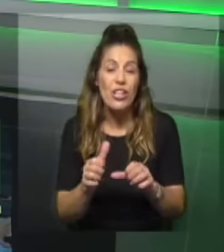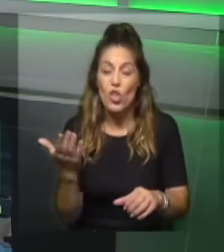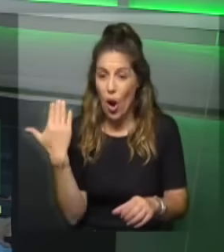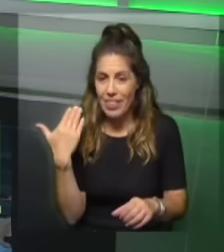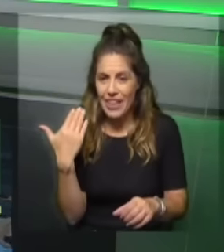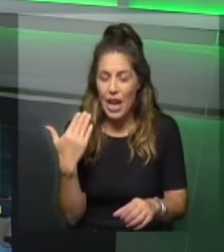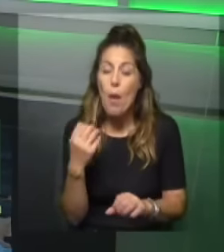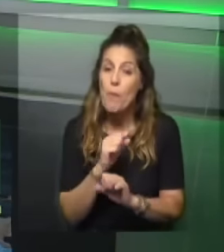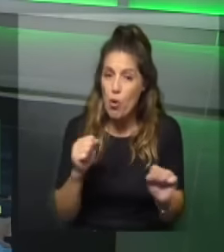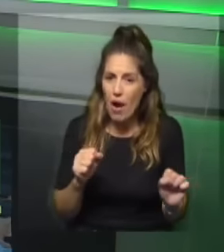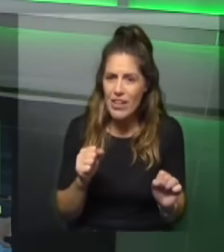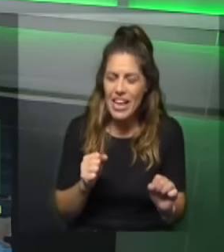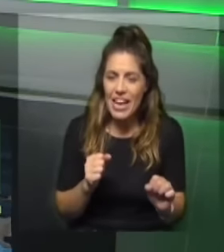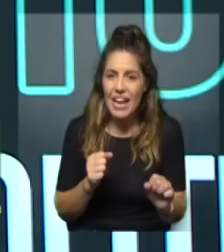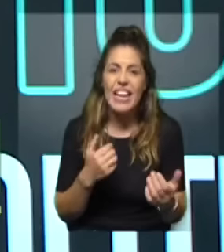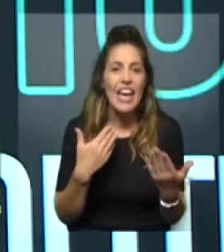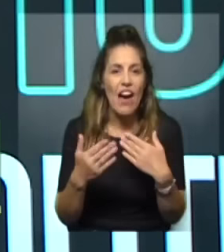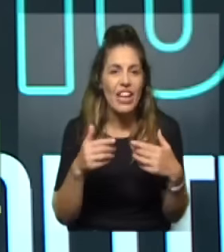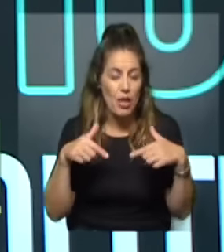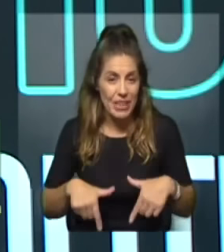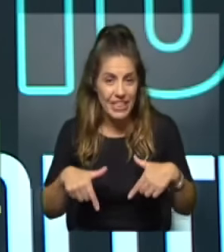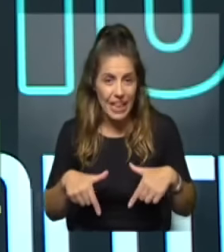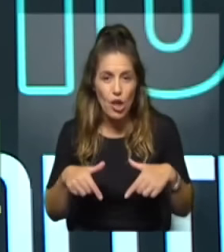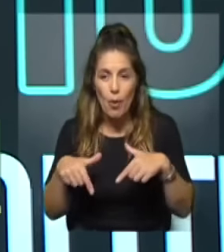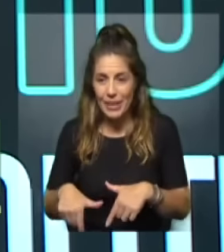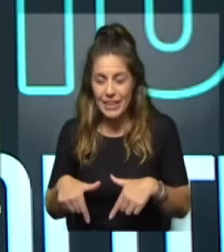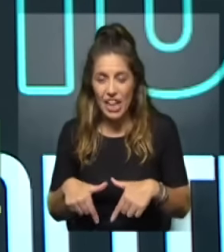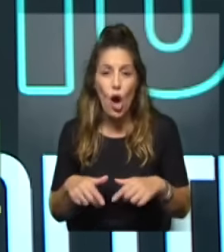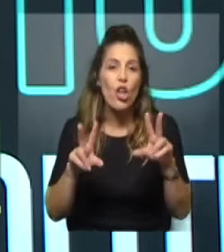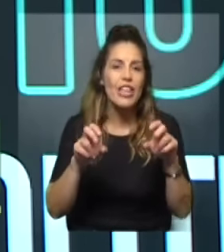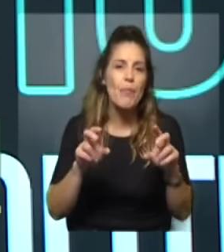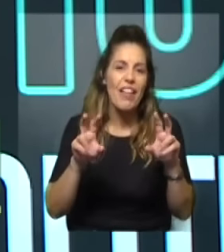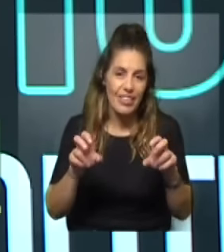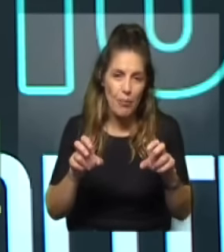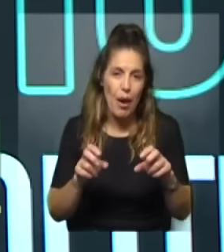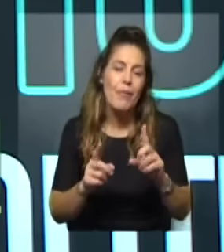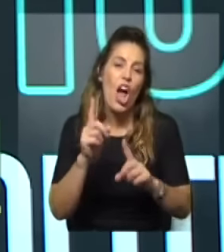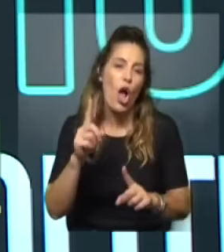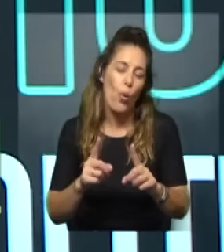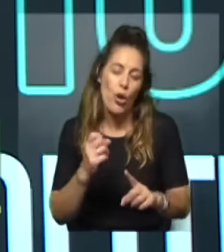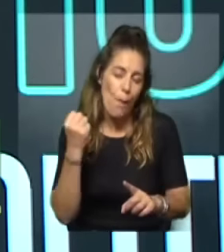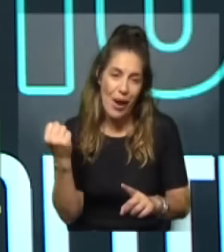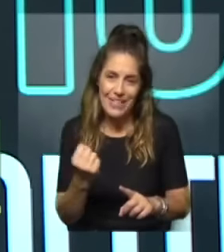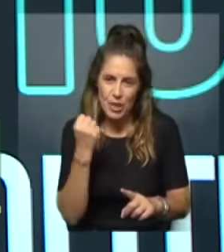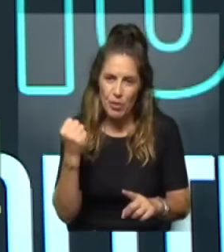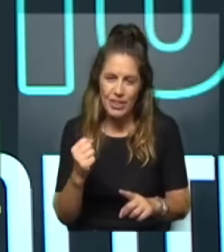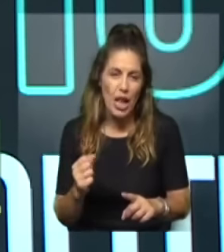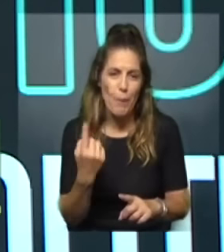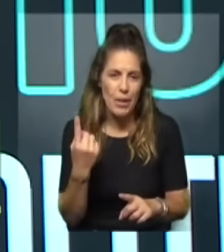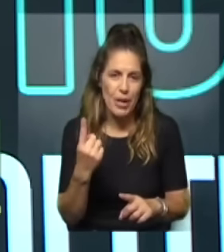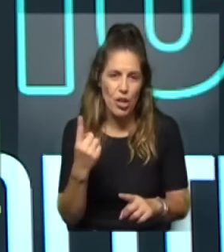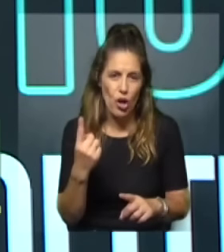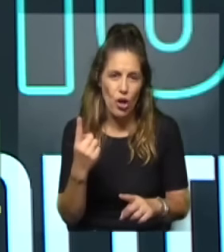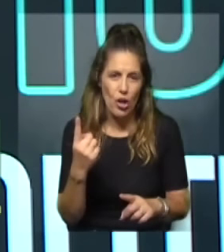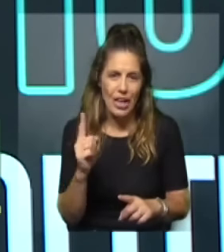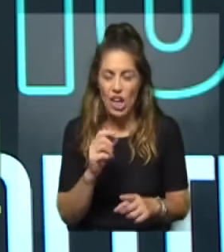probable que vaya ministerio por ministerio o tema a tema recorriendo Pero hay algunos que destacan y claramente primero que no van a estar no